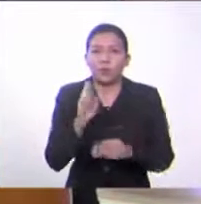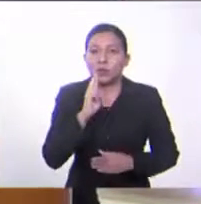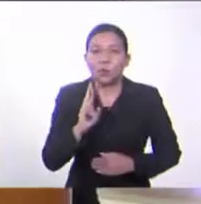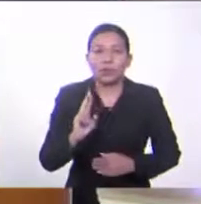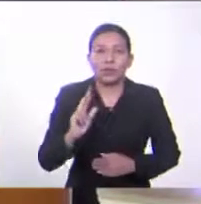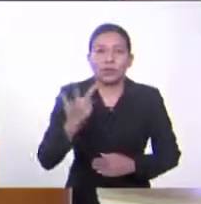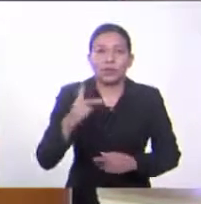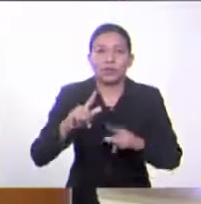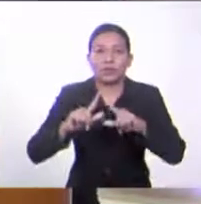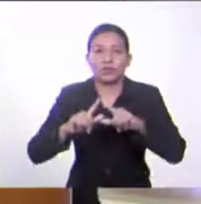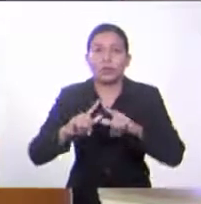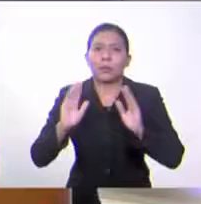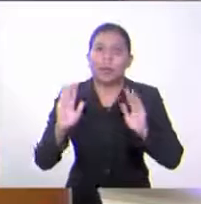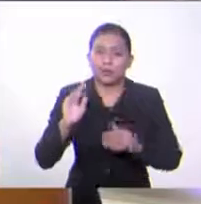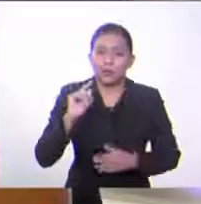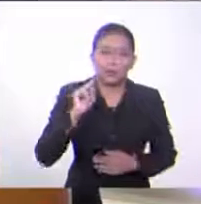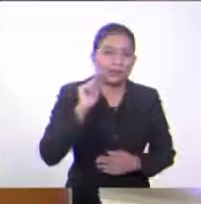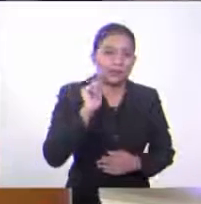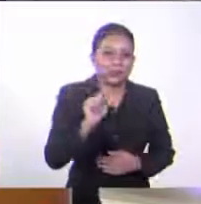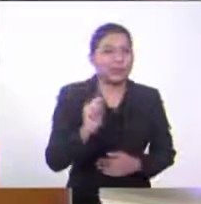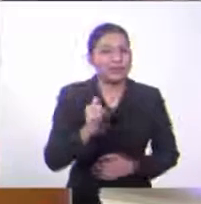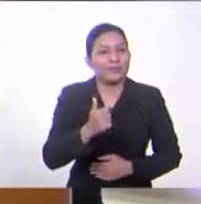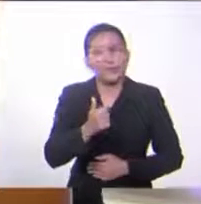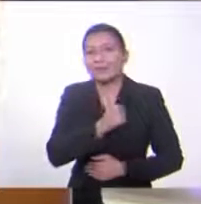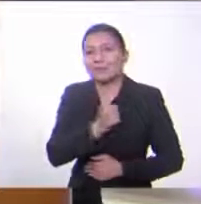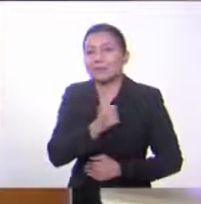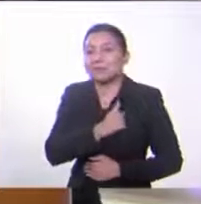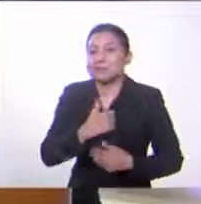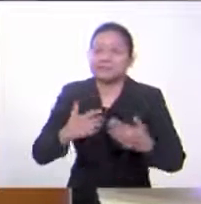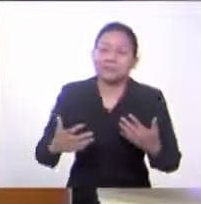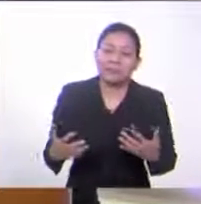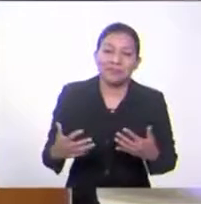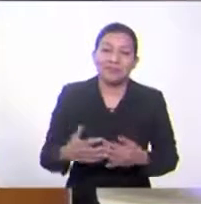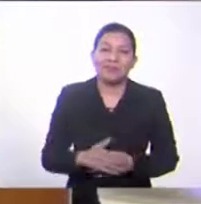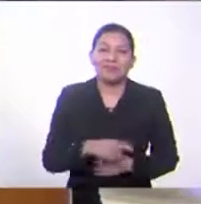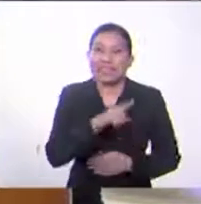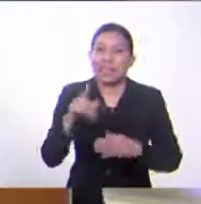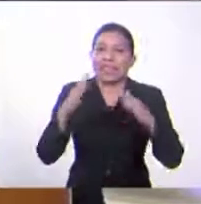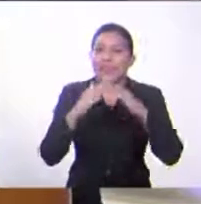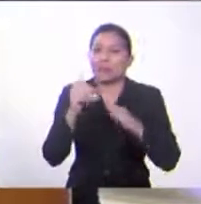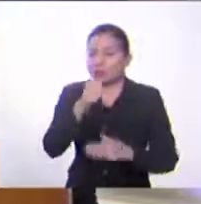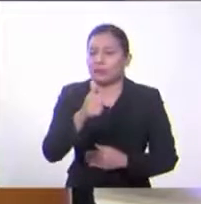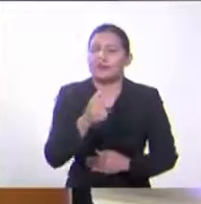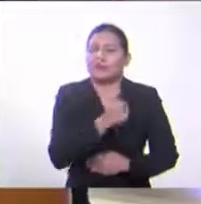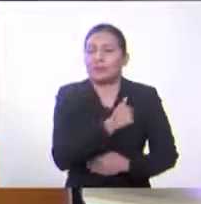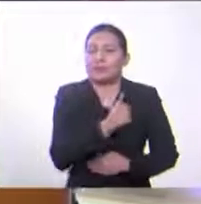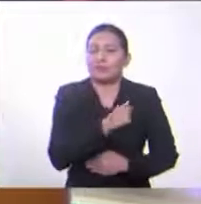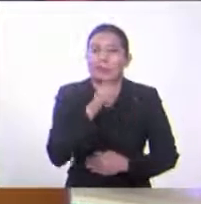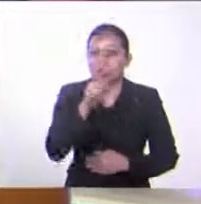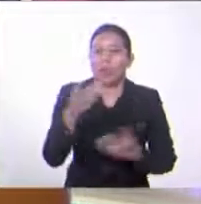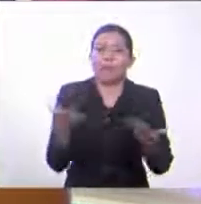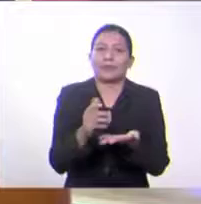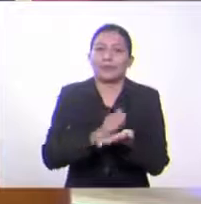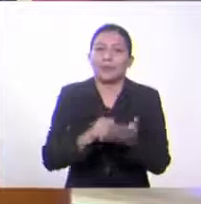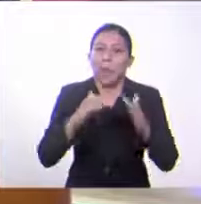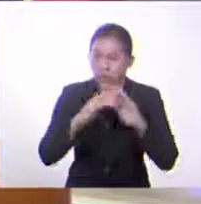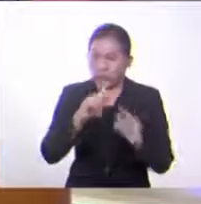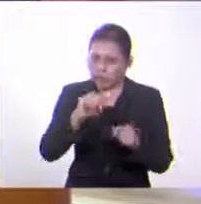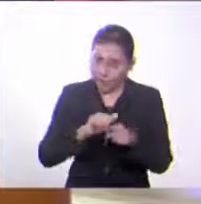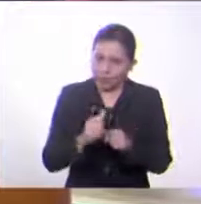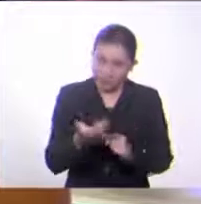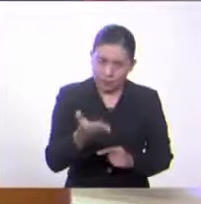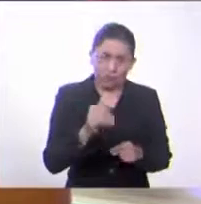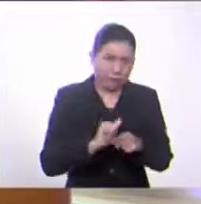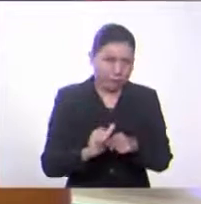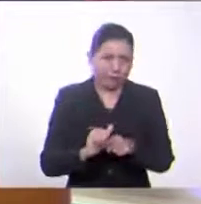Pero, ¿sabes? Eso se lo vamos a dejar a nuestros chicos en casa. ¿Sí? Para que ¿Qué te parece? También, sí, para que también practiquen